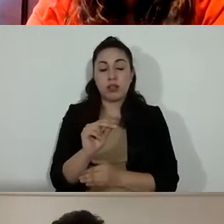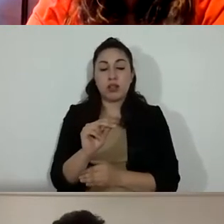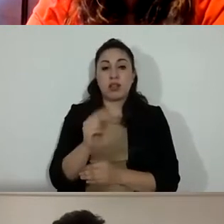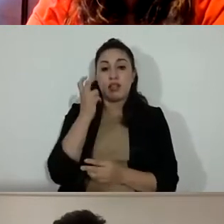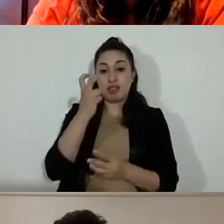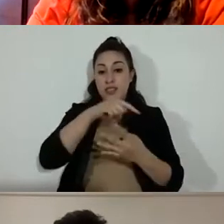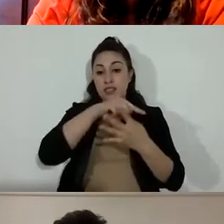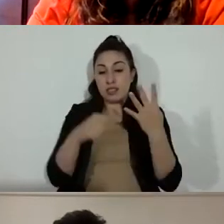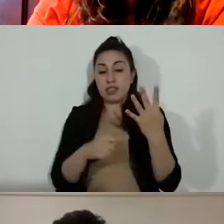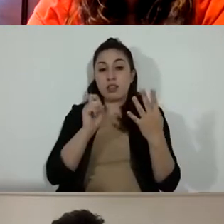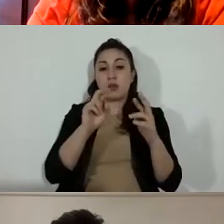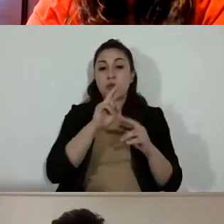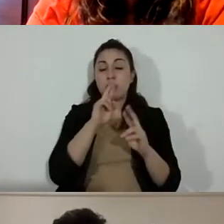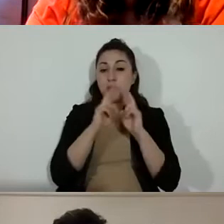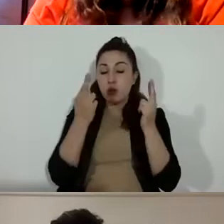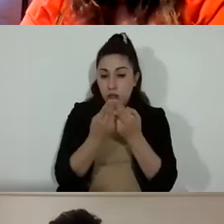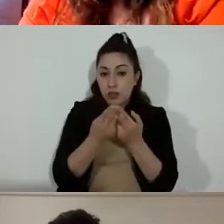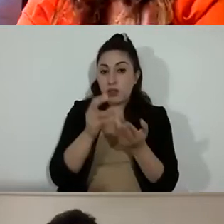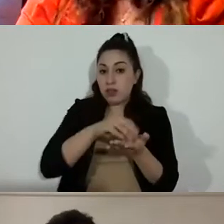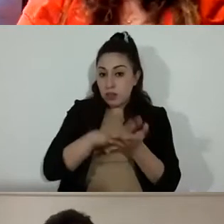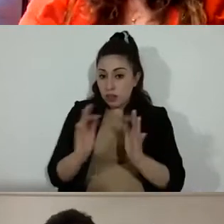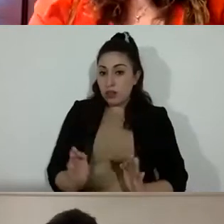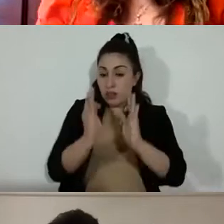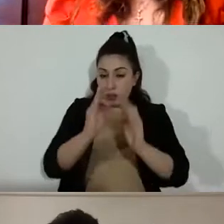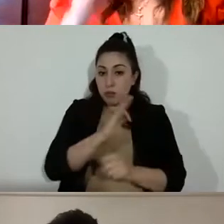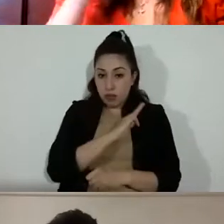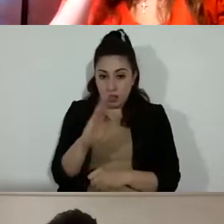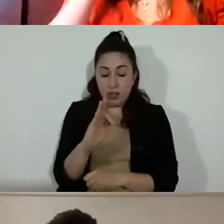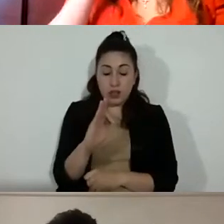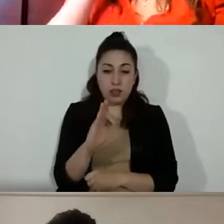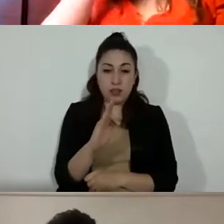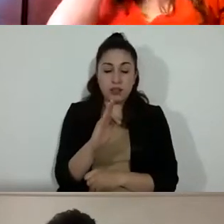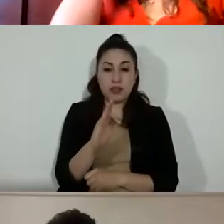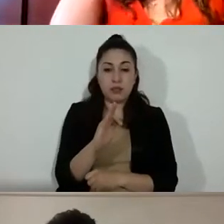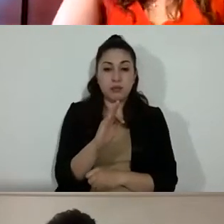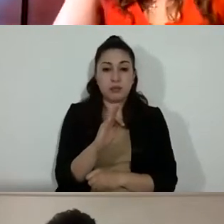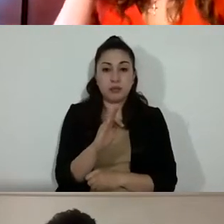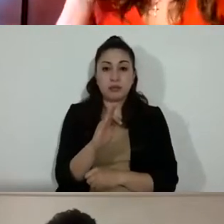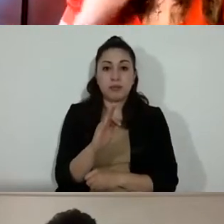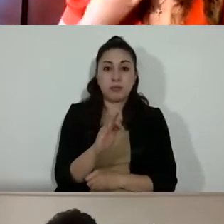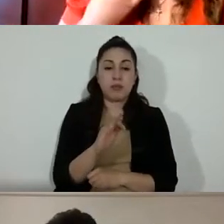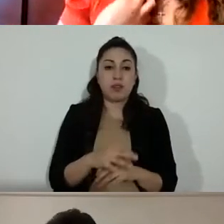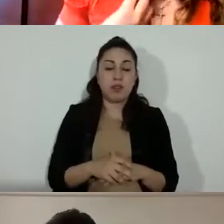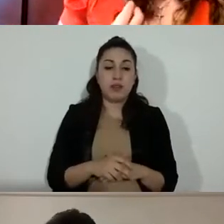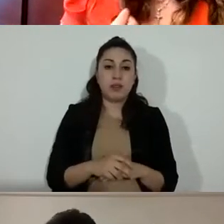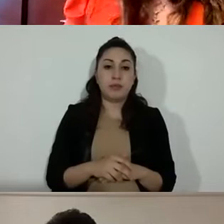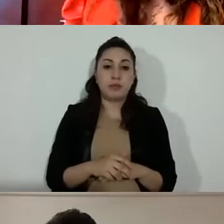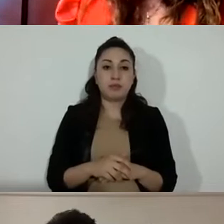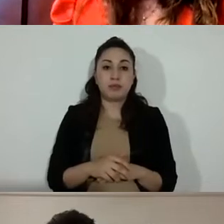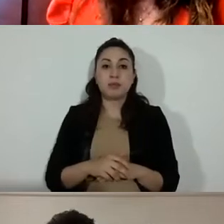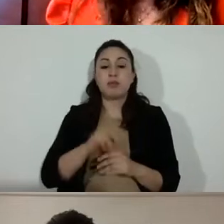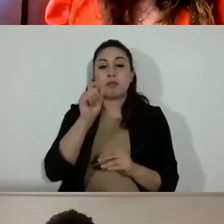no se pasen a un segundo término y se pongan en un horario que pues permita a